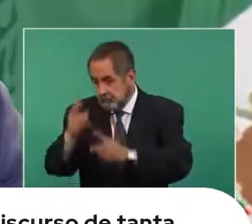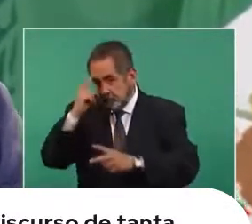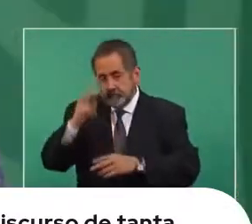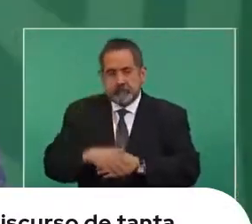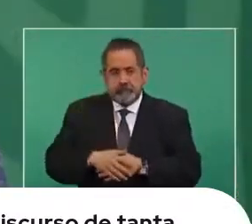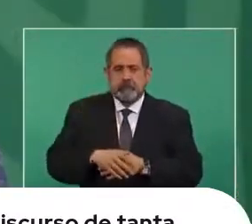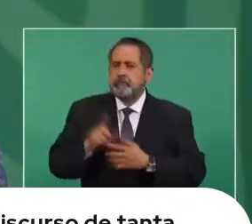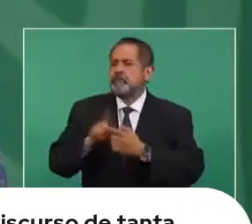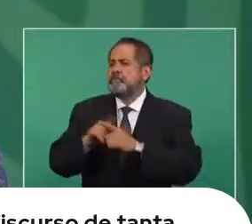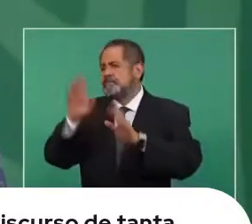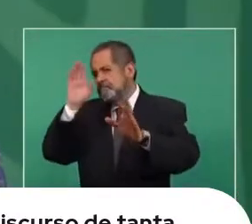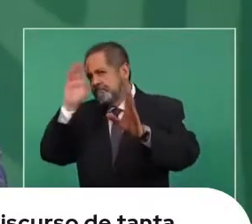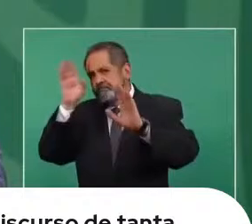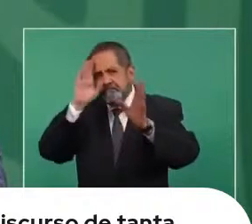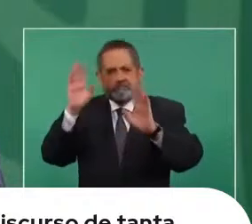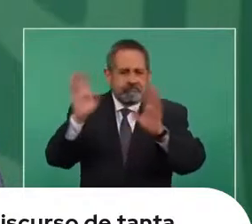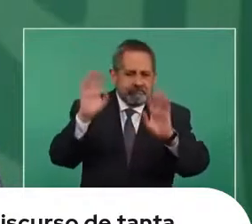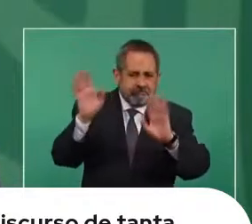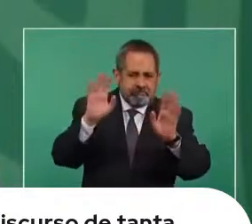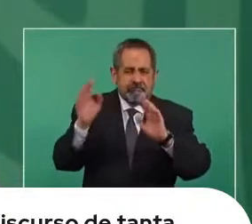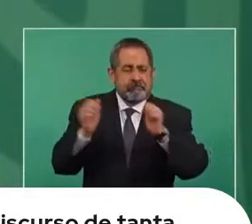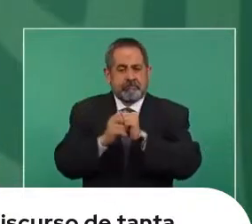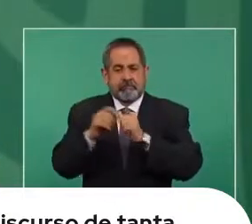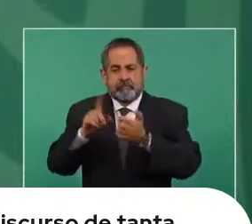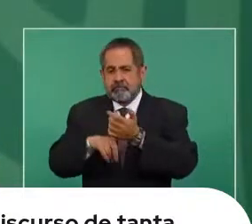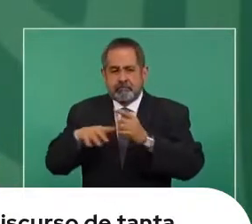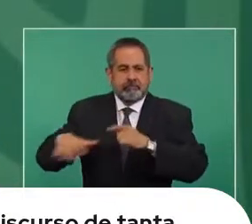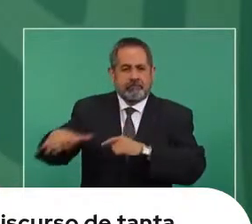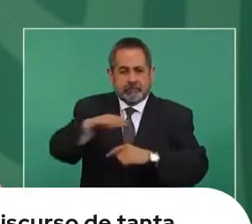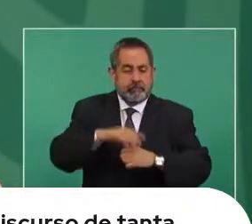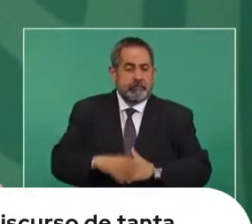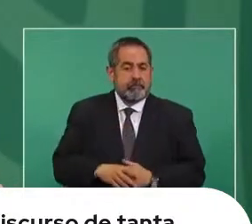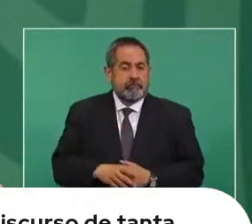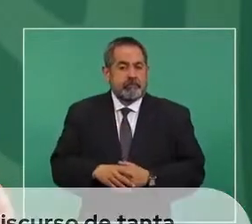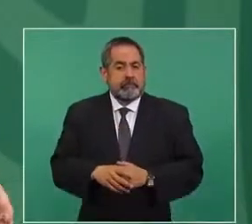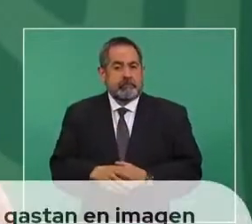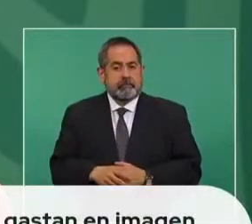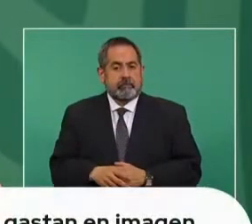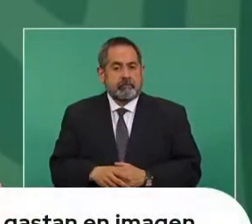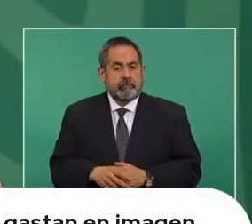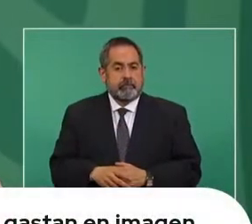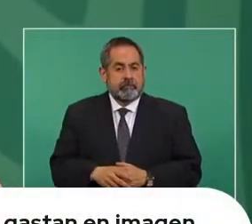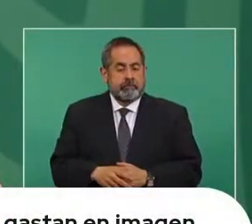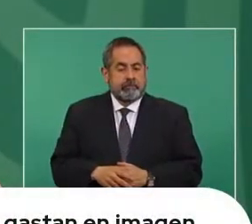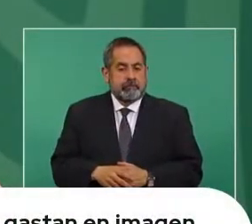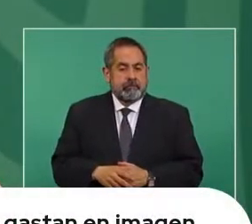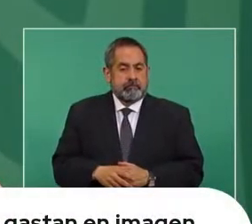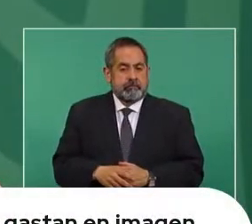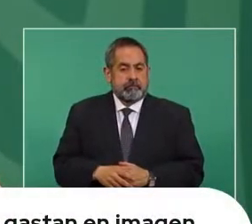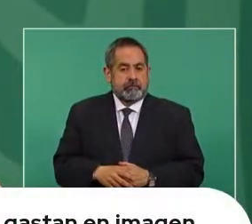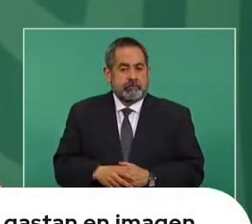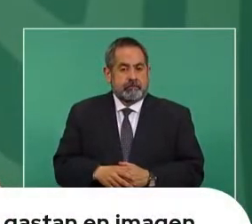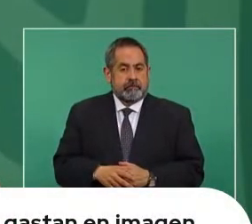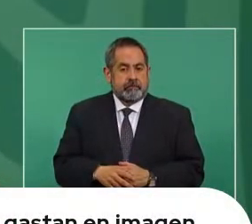salgo a saludarlos a la ventana, al balcón, y